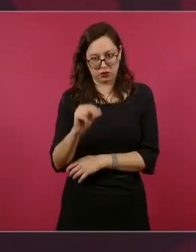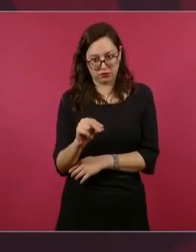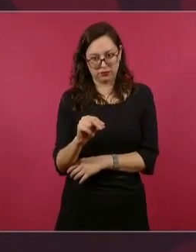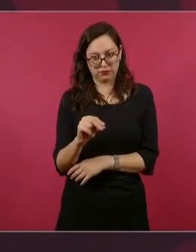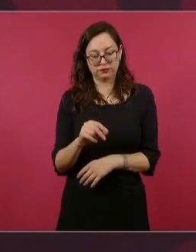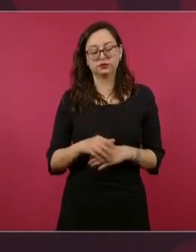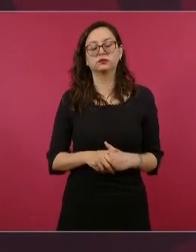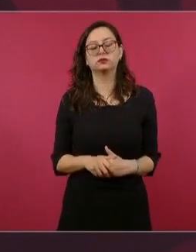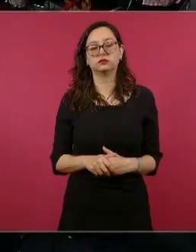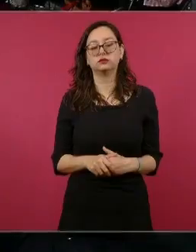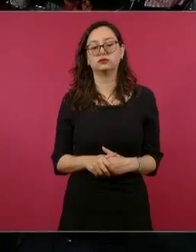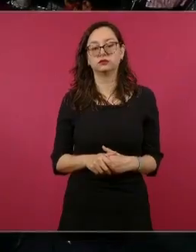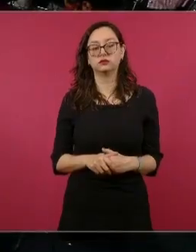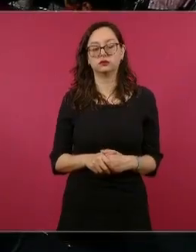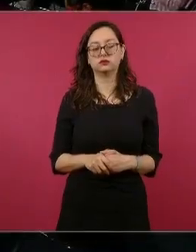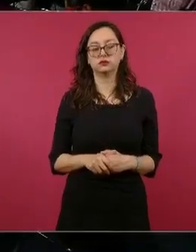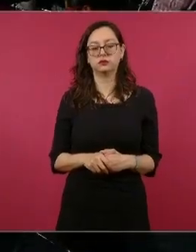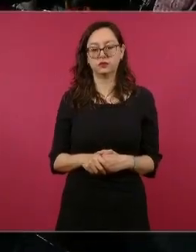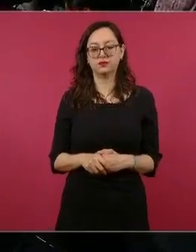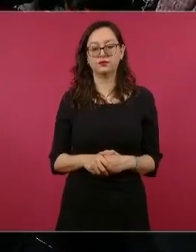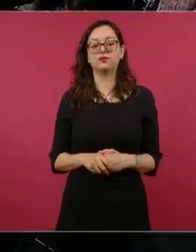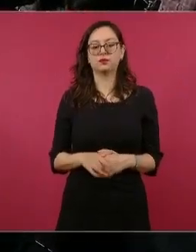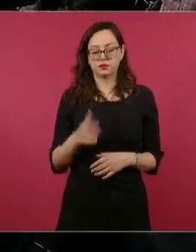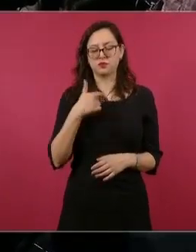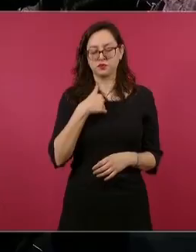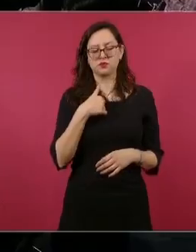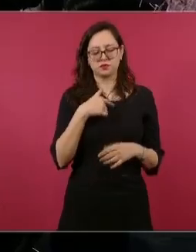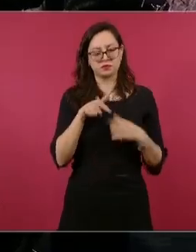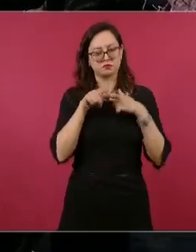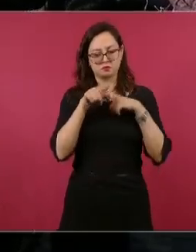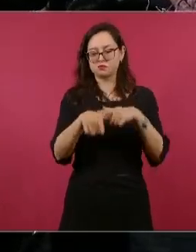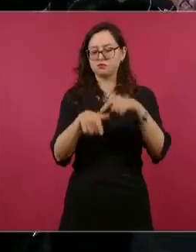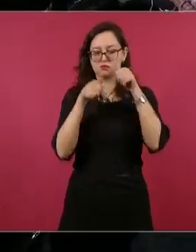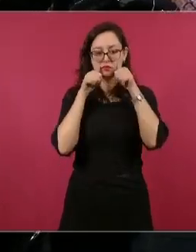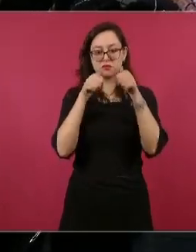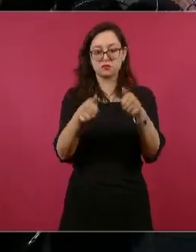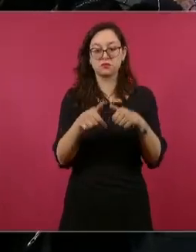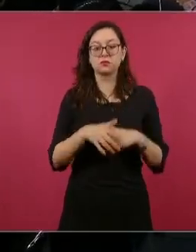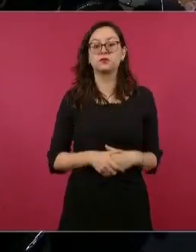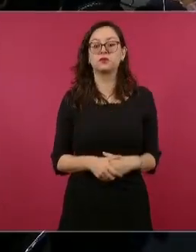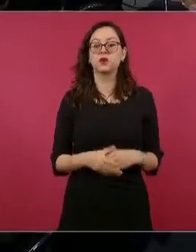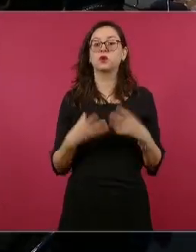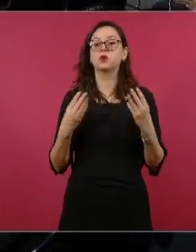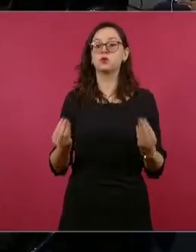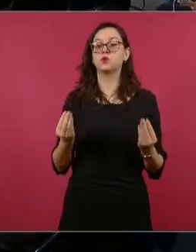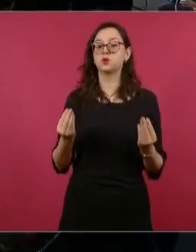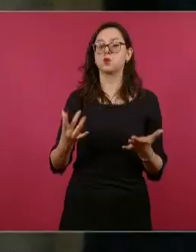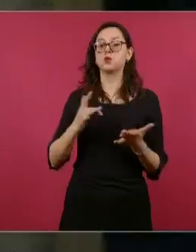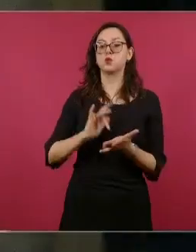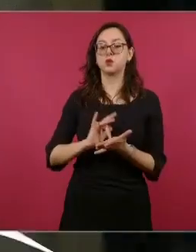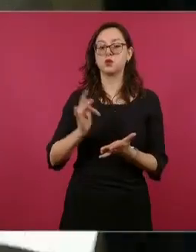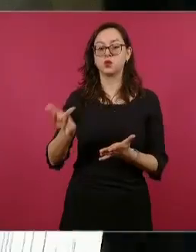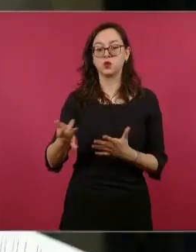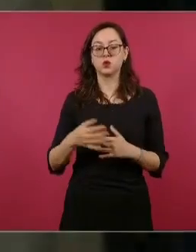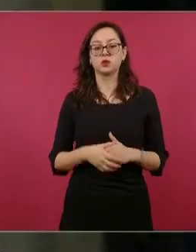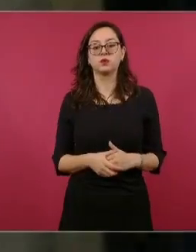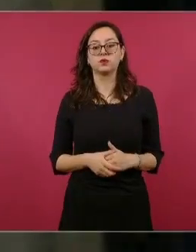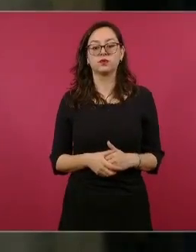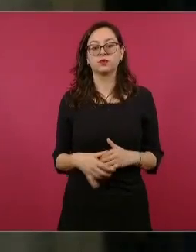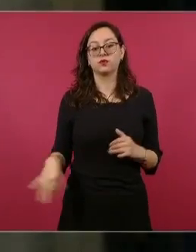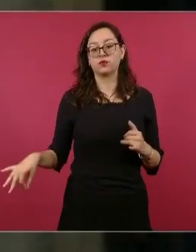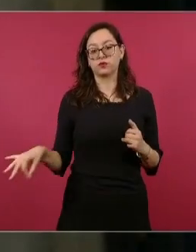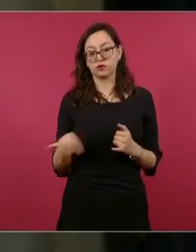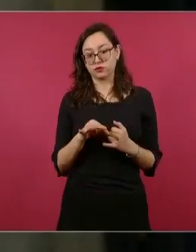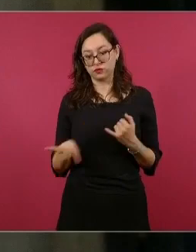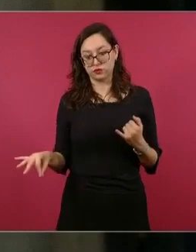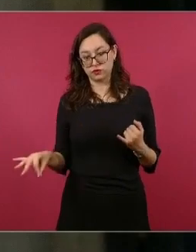vamos a atenderlo. Muchas gracias. Y finalmente, presidente, aquí